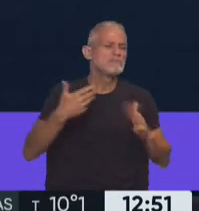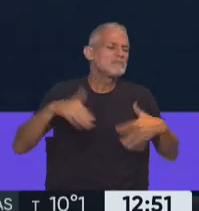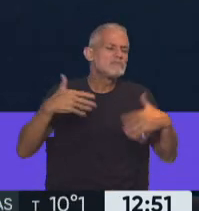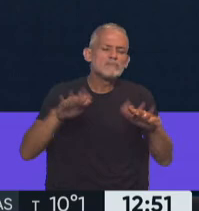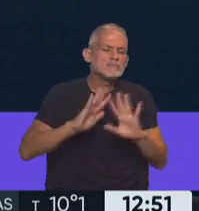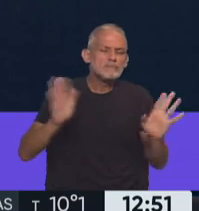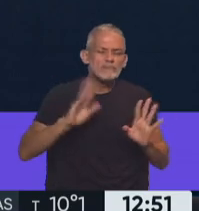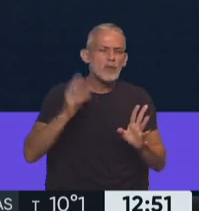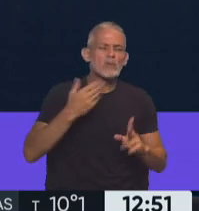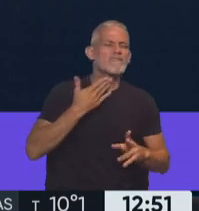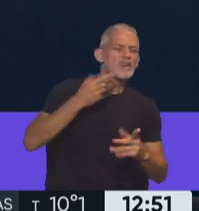cuál sea nuestro deseo sexual